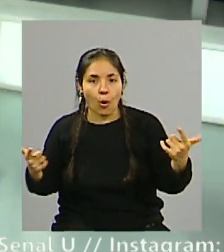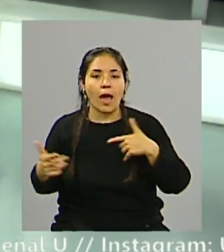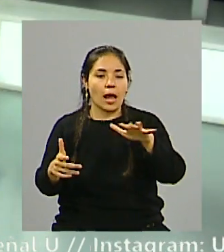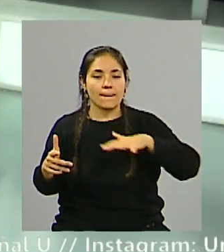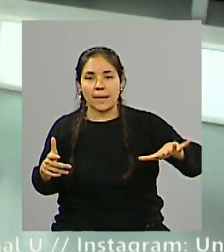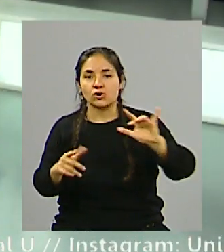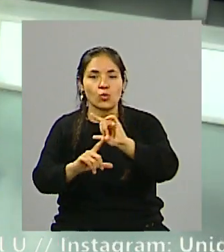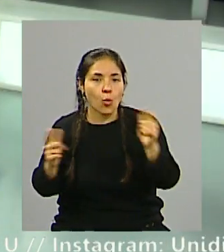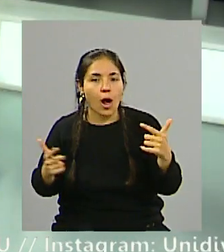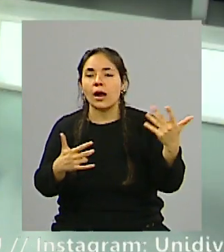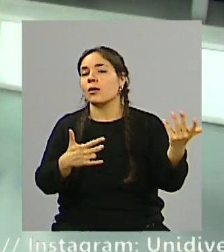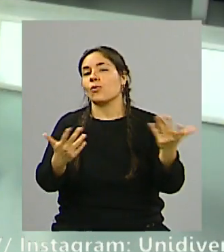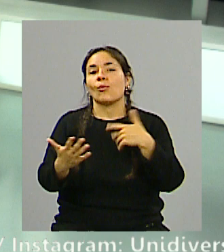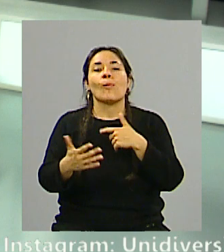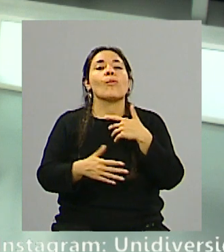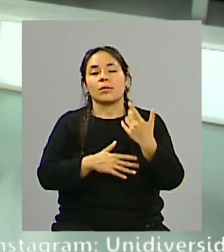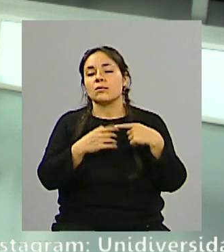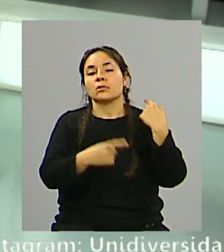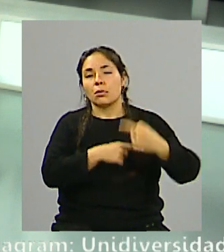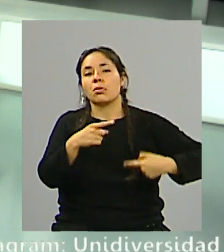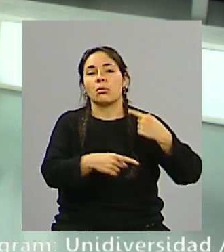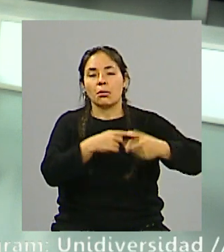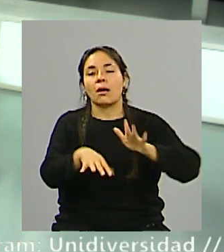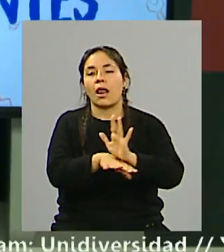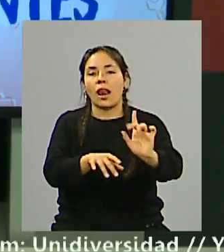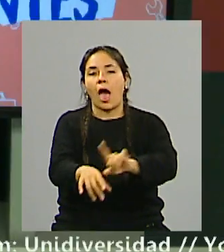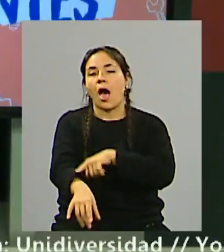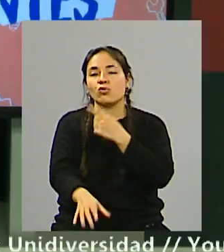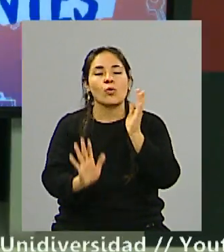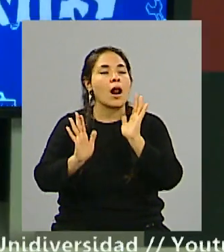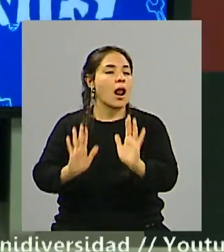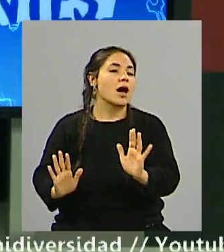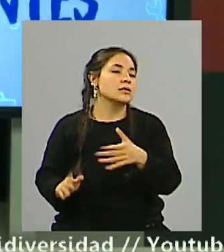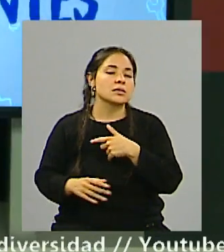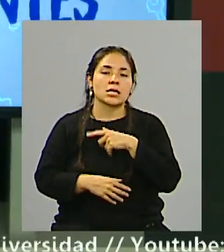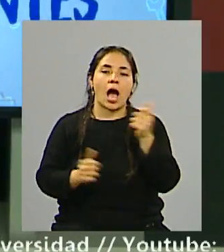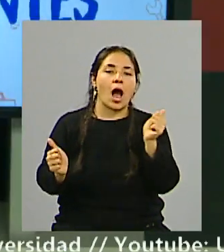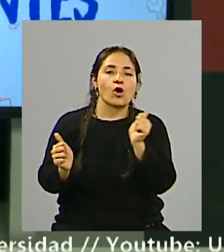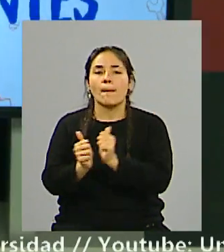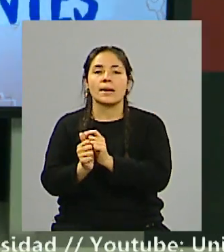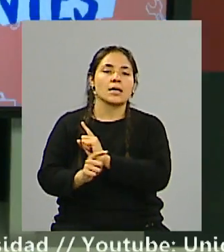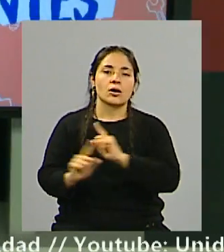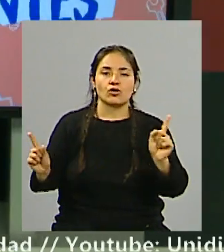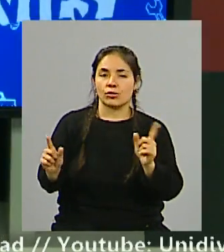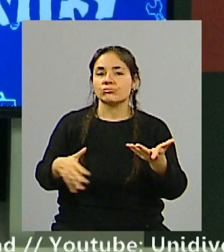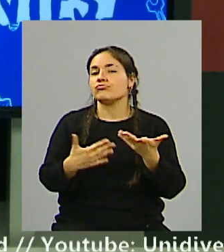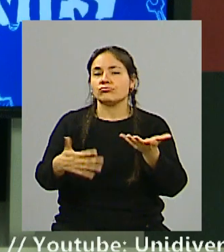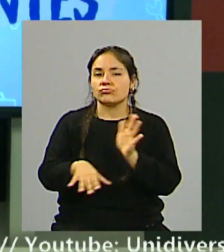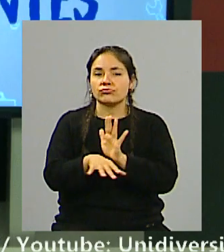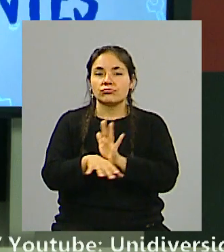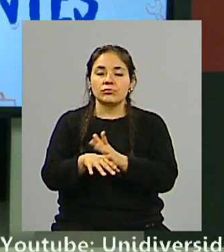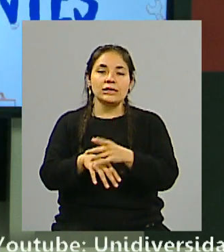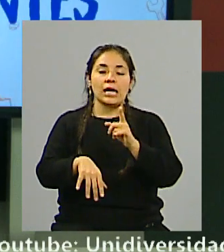espacios y entonces, bueno, se sigue naturalizando este proceso del no acompañar, ¿no? Básicamente el tiempo de